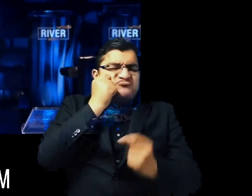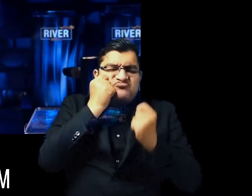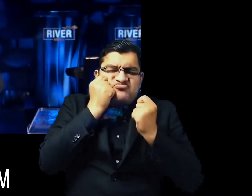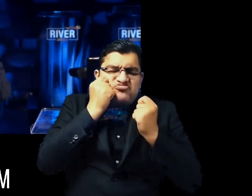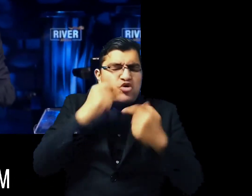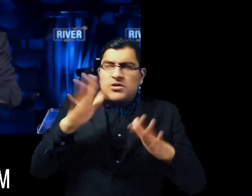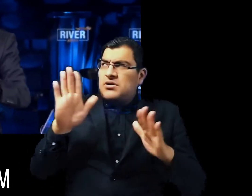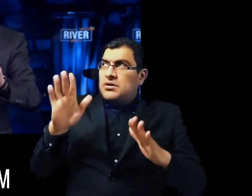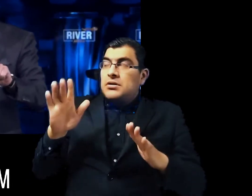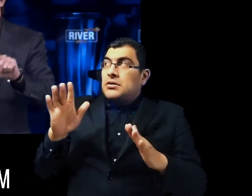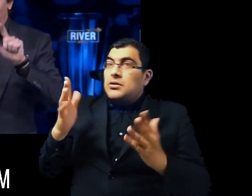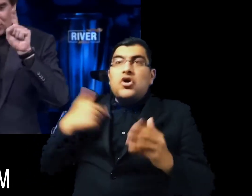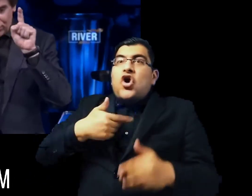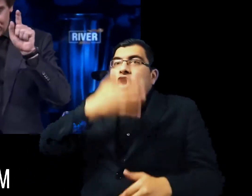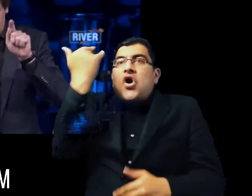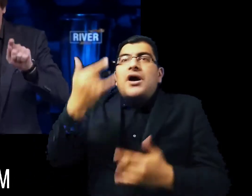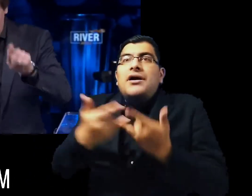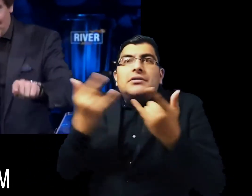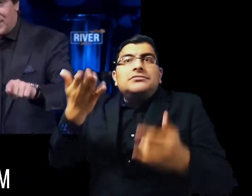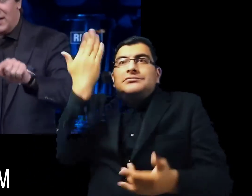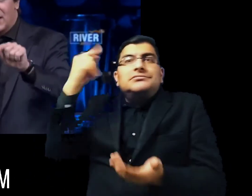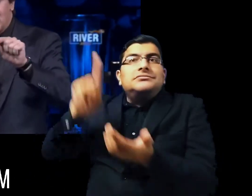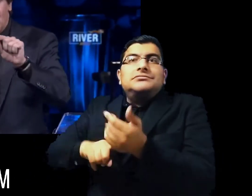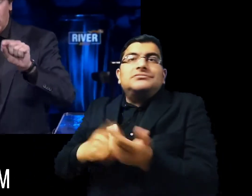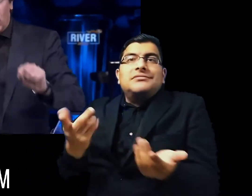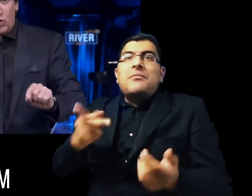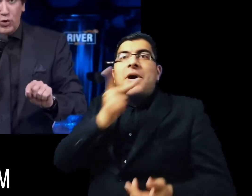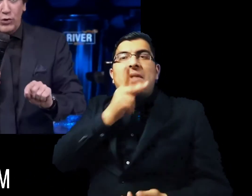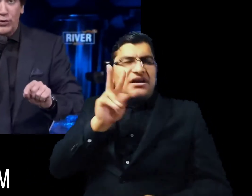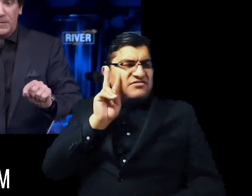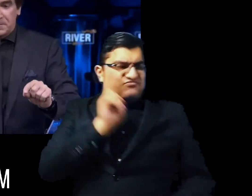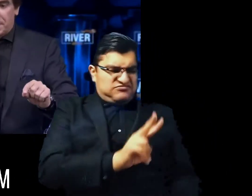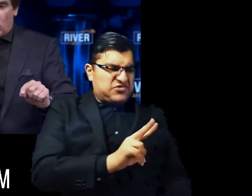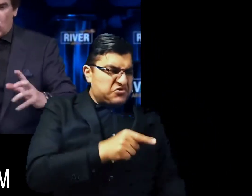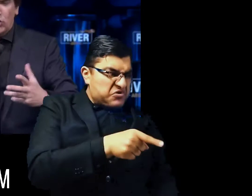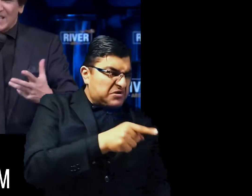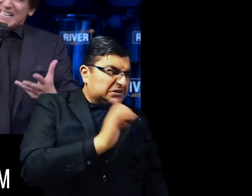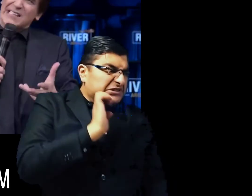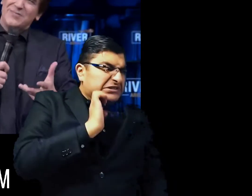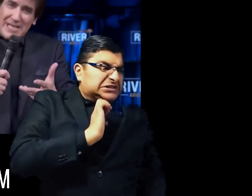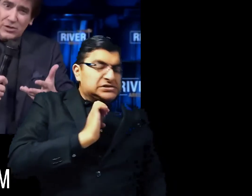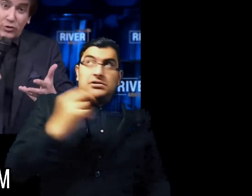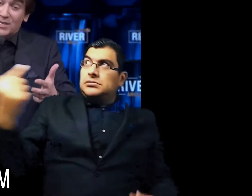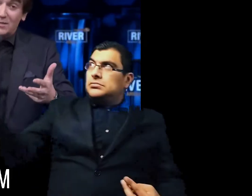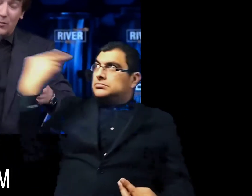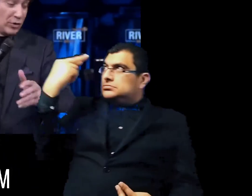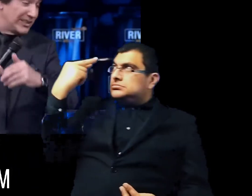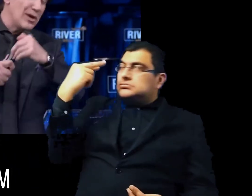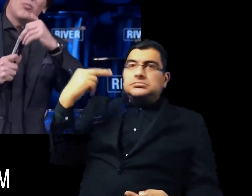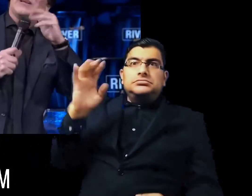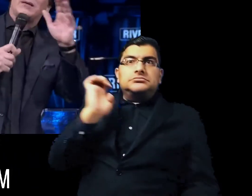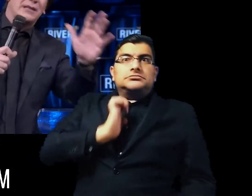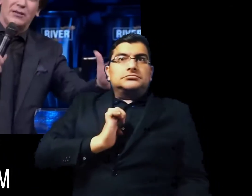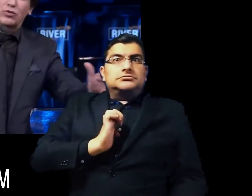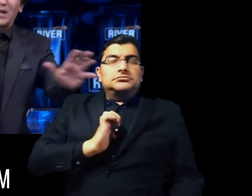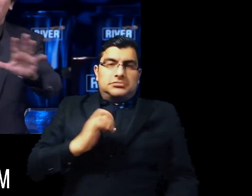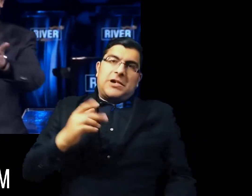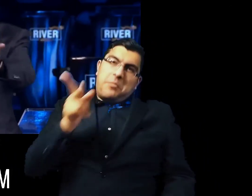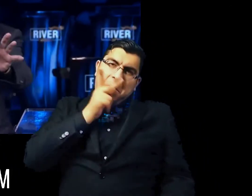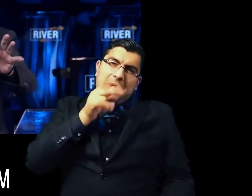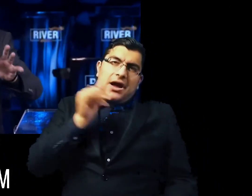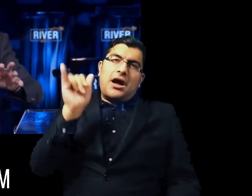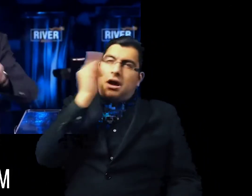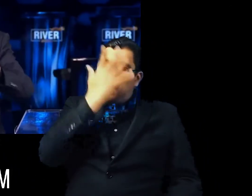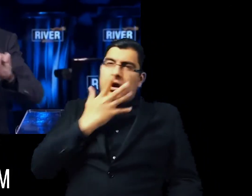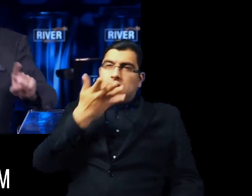yo no sabía todavía esa historia, pero sí mi padre me vio con odio o con resentimiento en ese momento. Estaba completamente borracho,